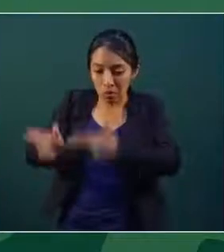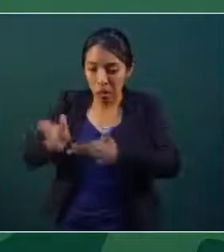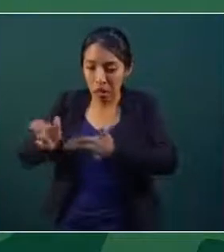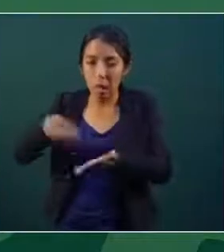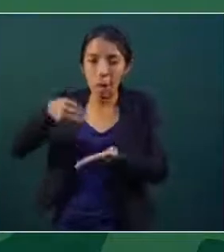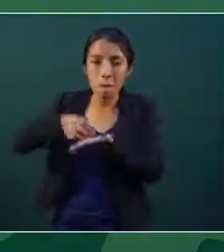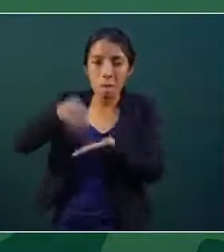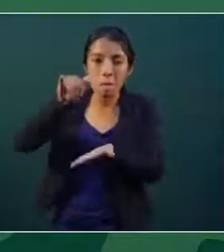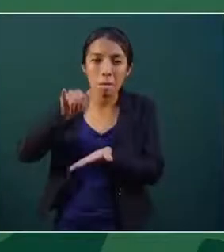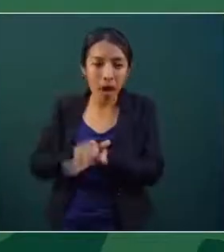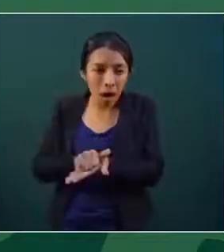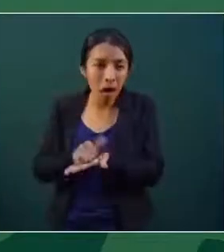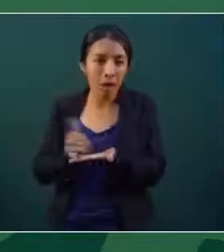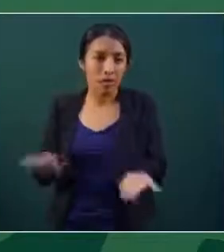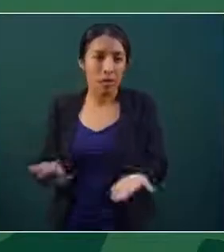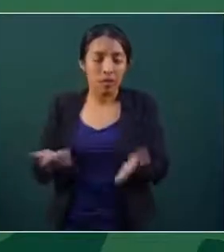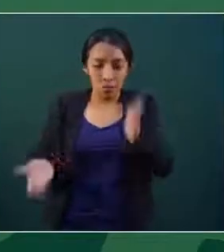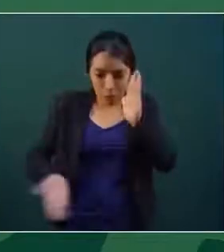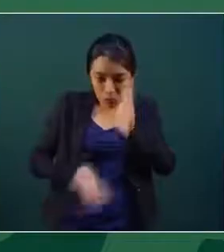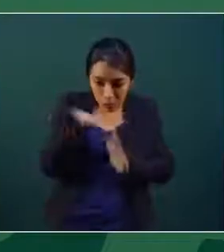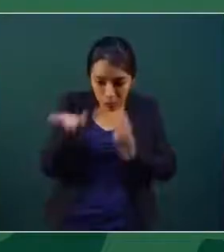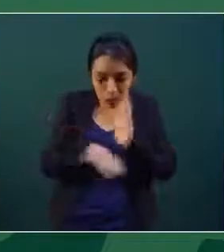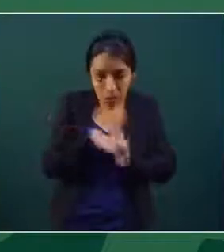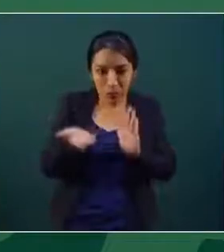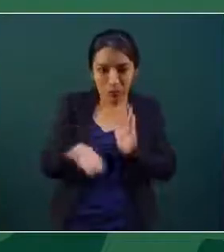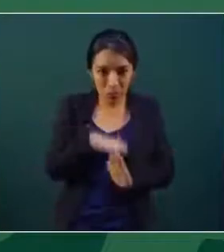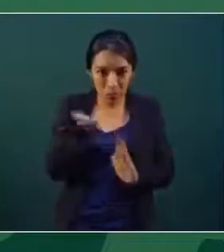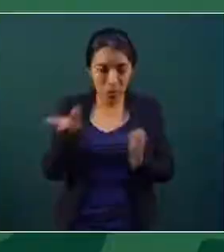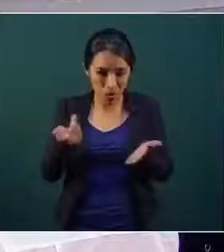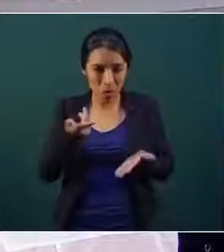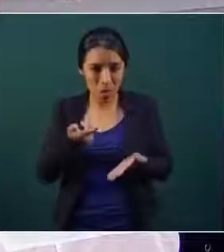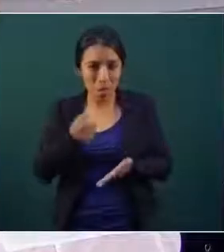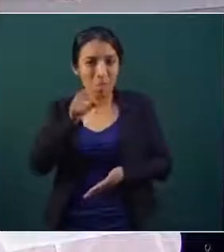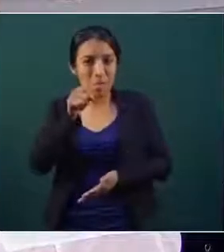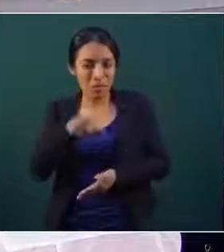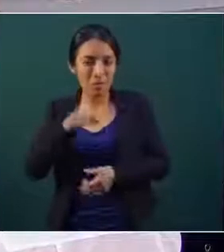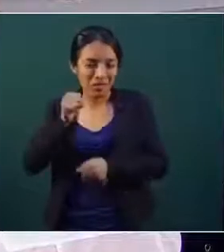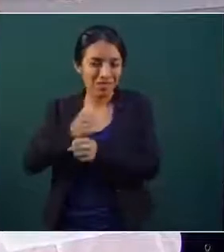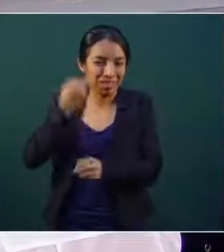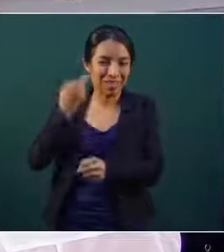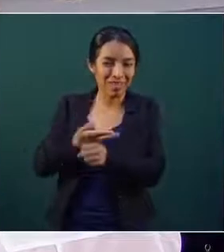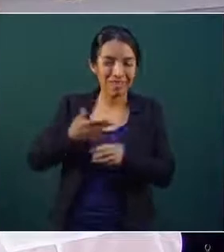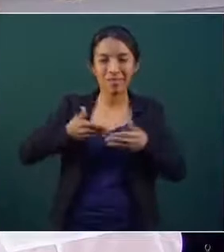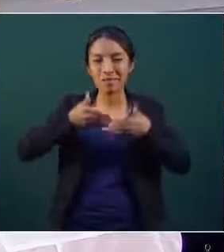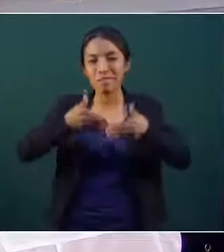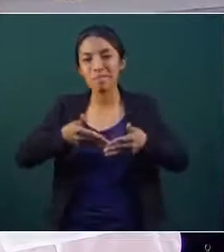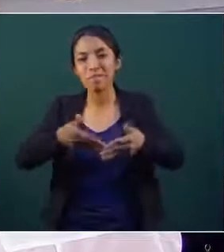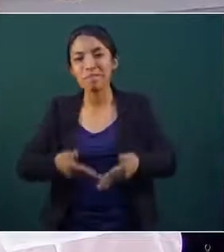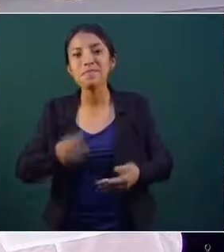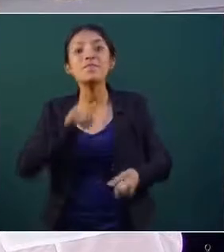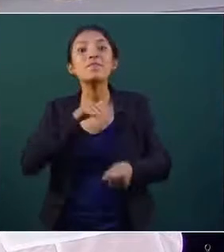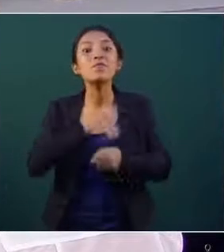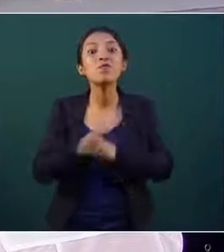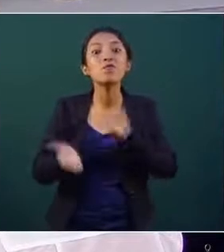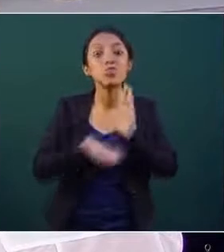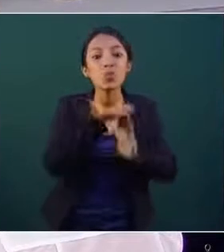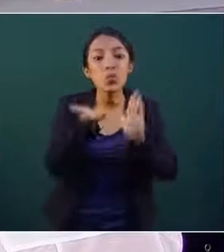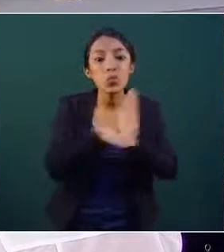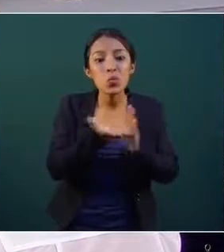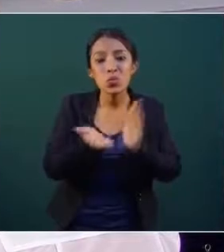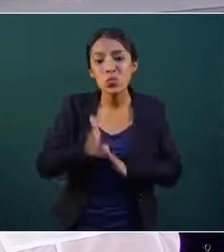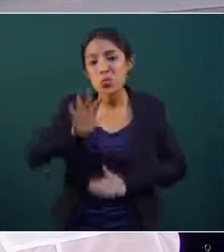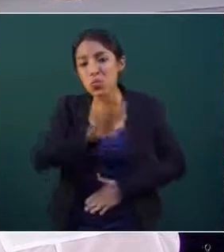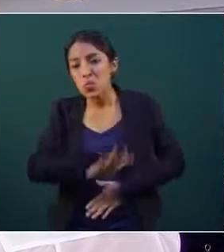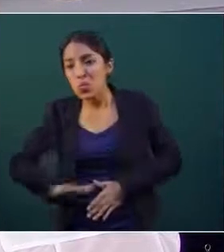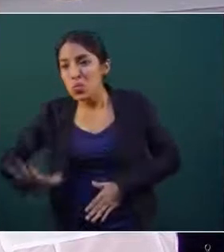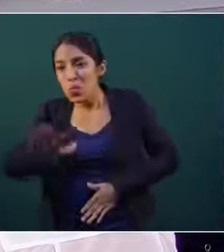Nos ayudan en la construcción, y esto va a corresponder a la Secretaría de Marina, de todo el desarrollo